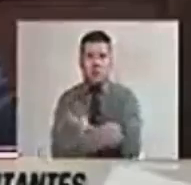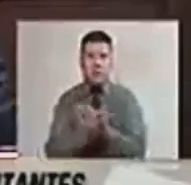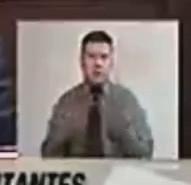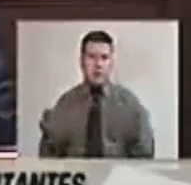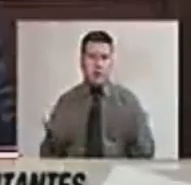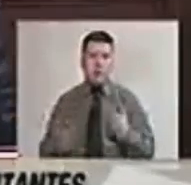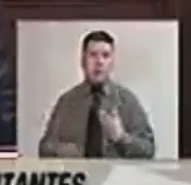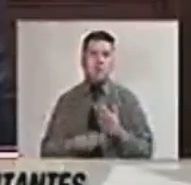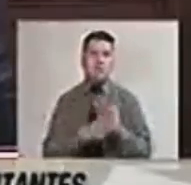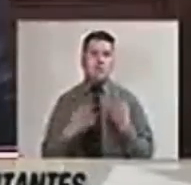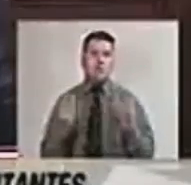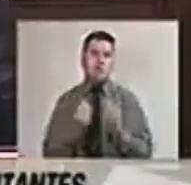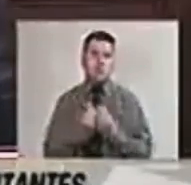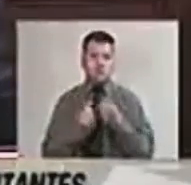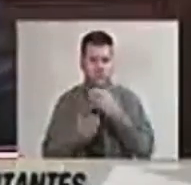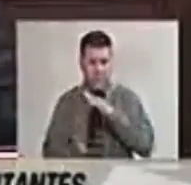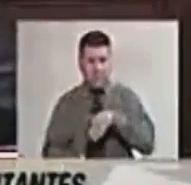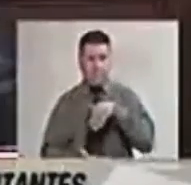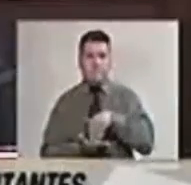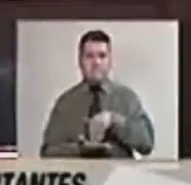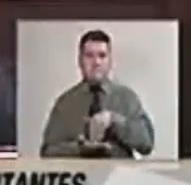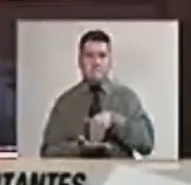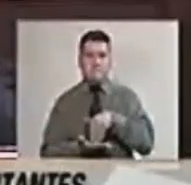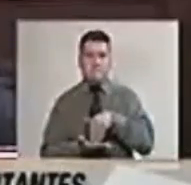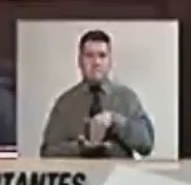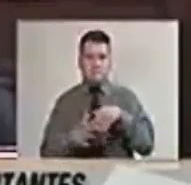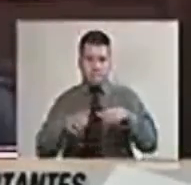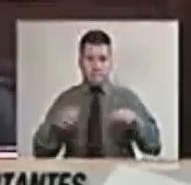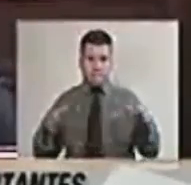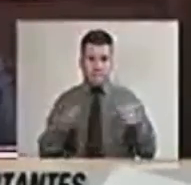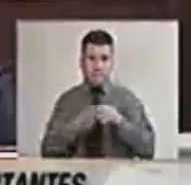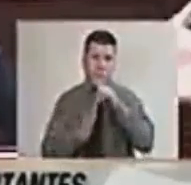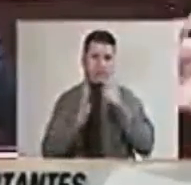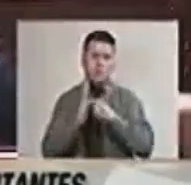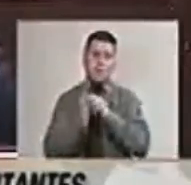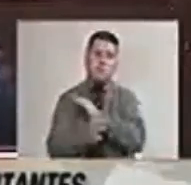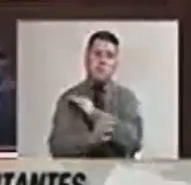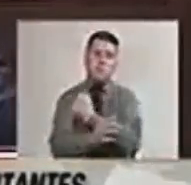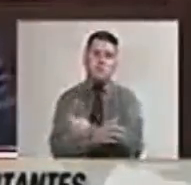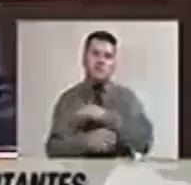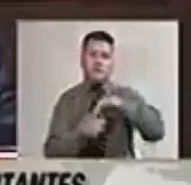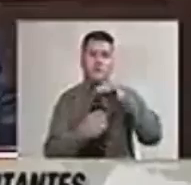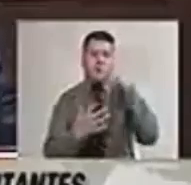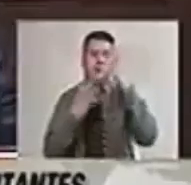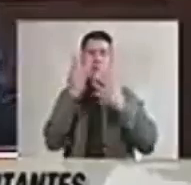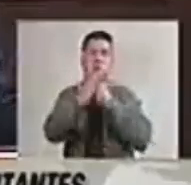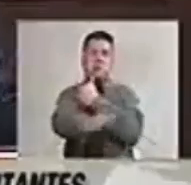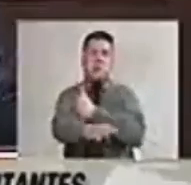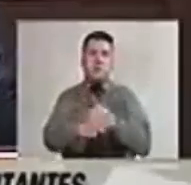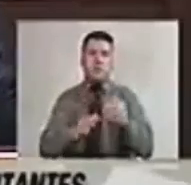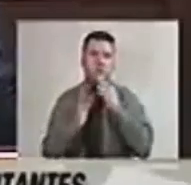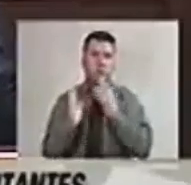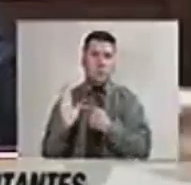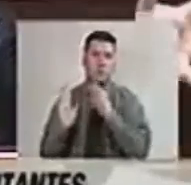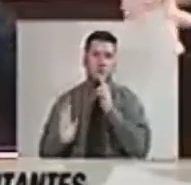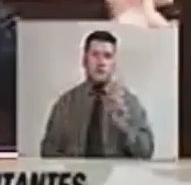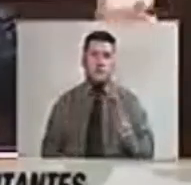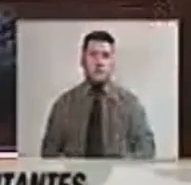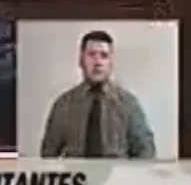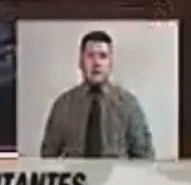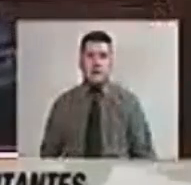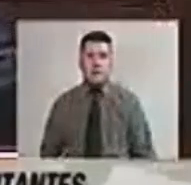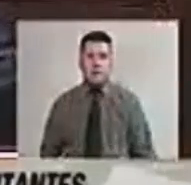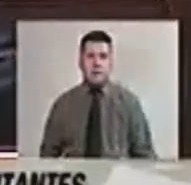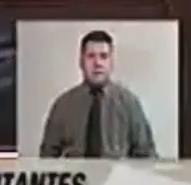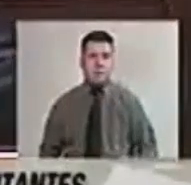eso la petición nuestra, firme, fuerte, de que tengamos una Asamblea con plenos poderes, que fue electa por 14 millones de venezolanos. Ese